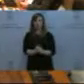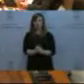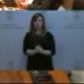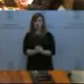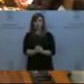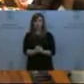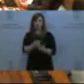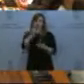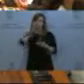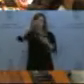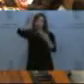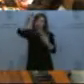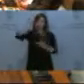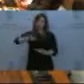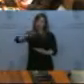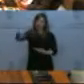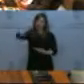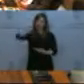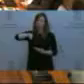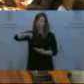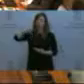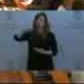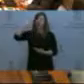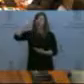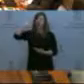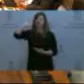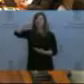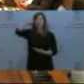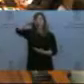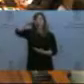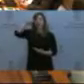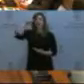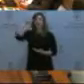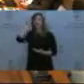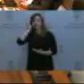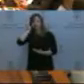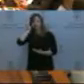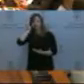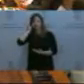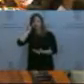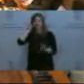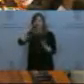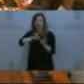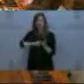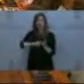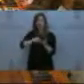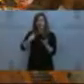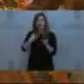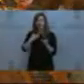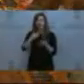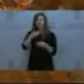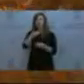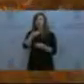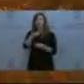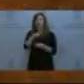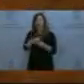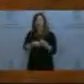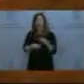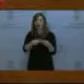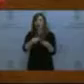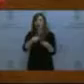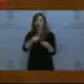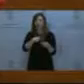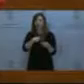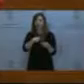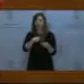Damos la bienvenida también a presidentes y presidentas, miembros de la Ejecutiva de la Federación Asturiana